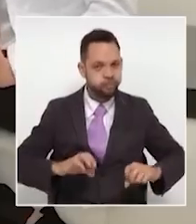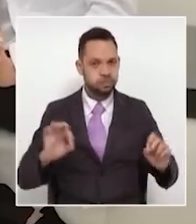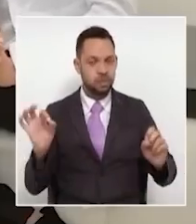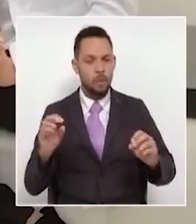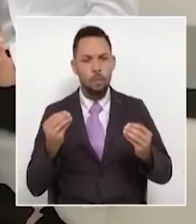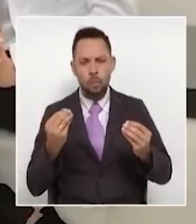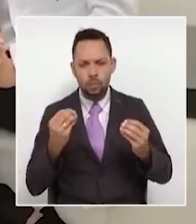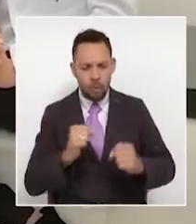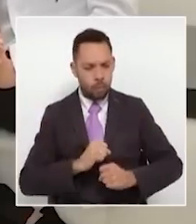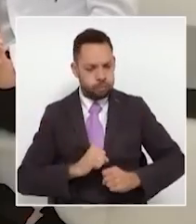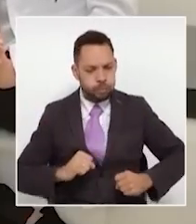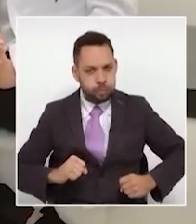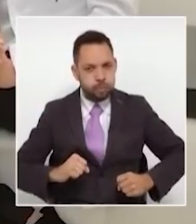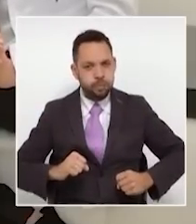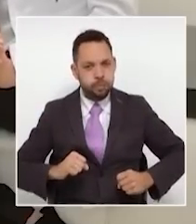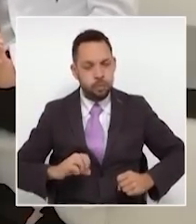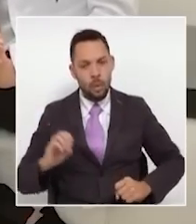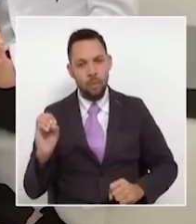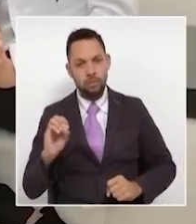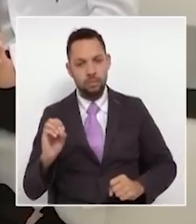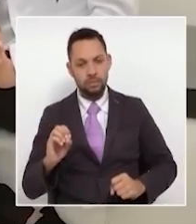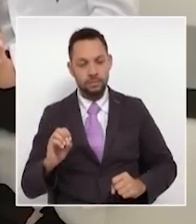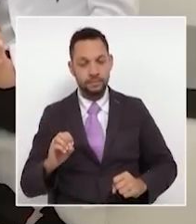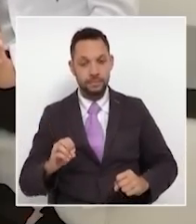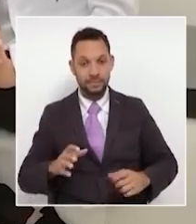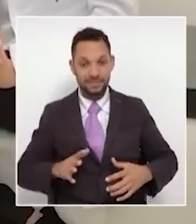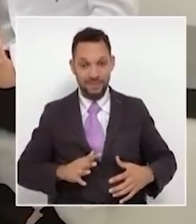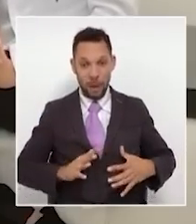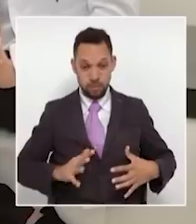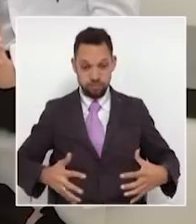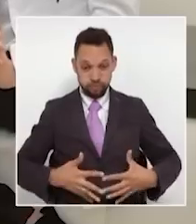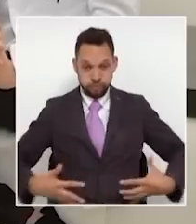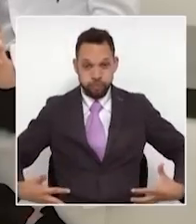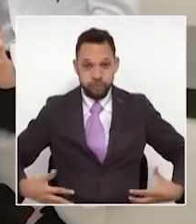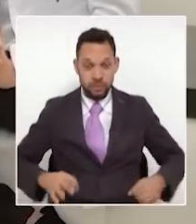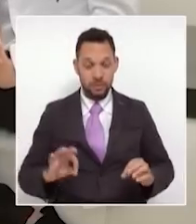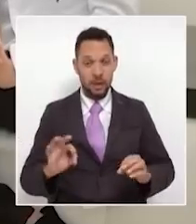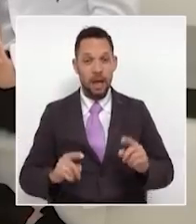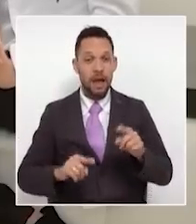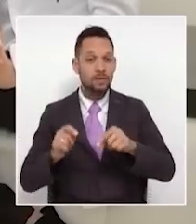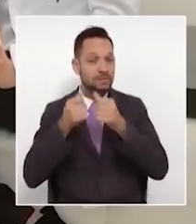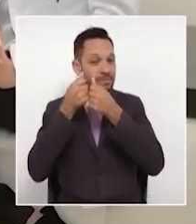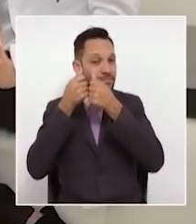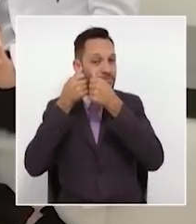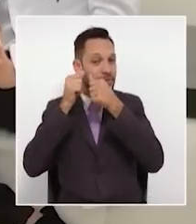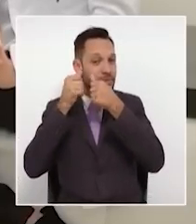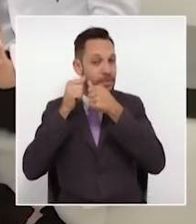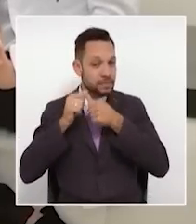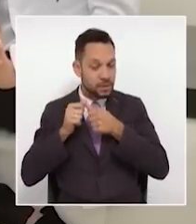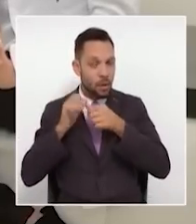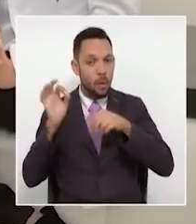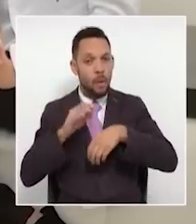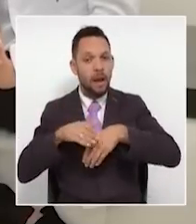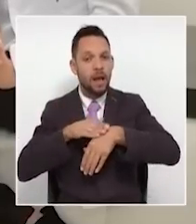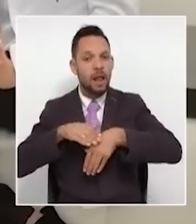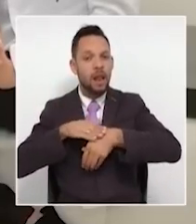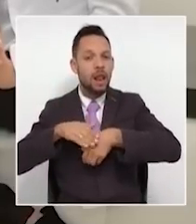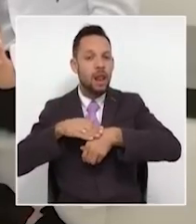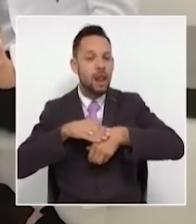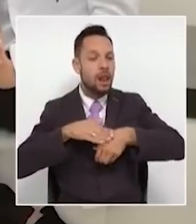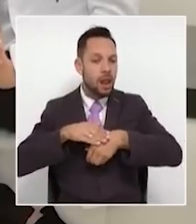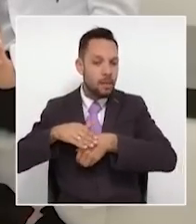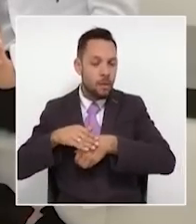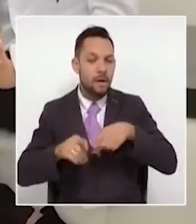tienen un abdomen prominente mujeres que tienen acné pérdida de cabello y